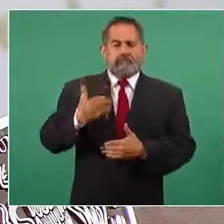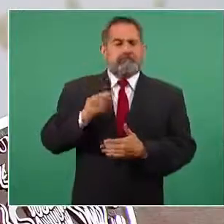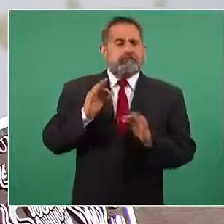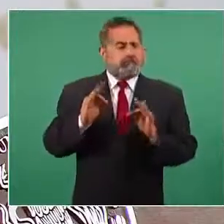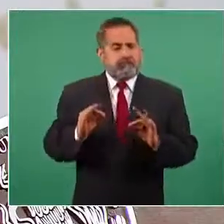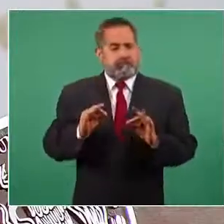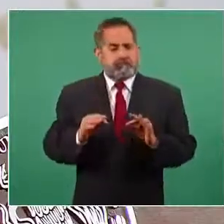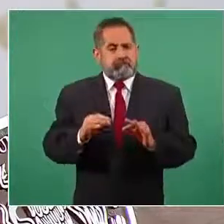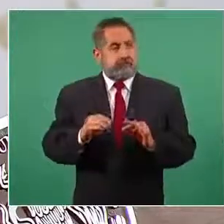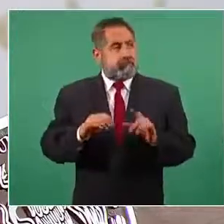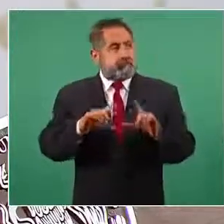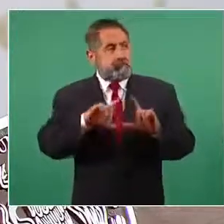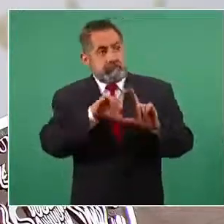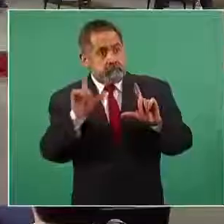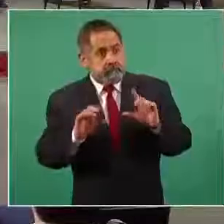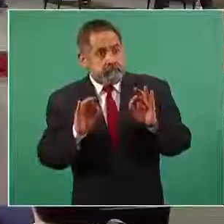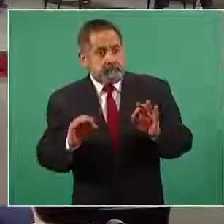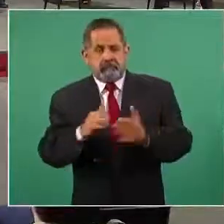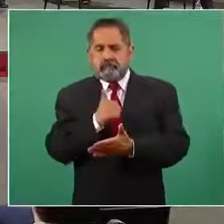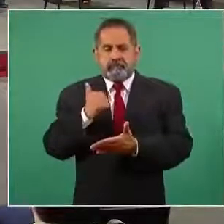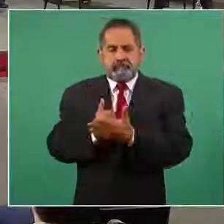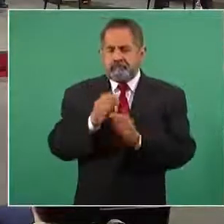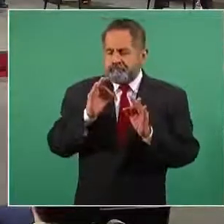bien en la ciudad. Muchas gracias.